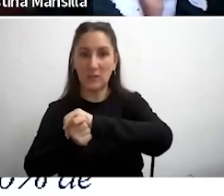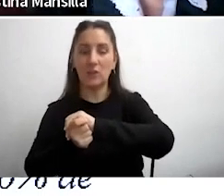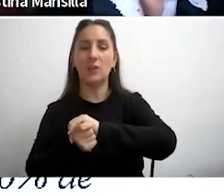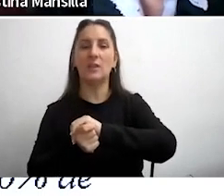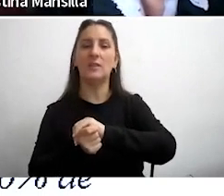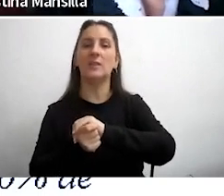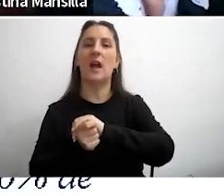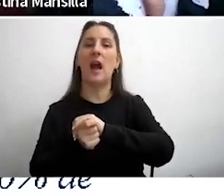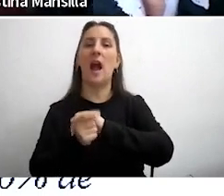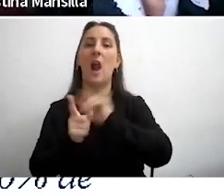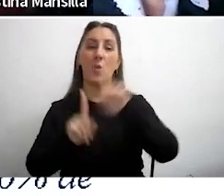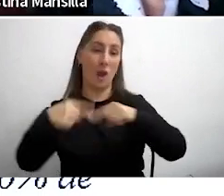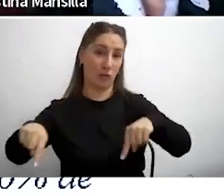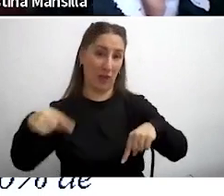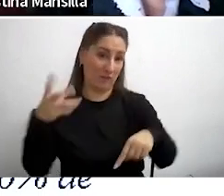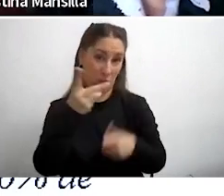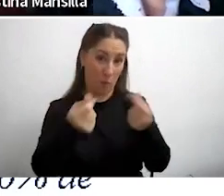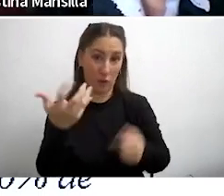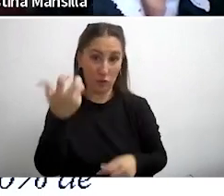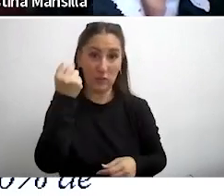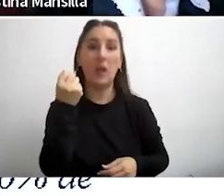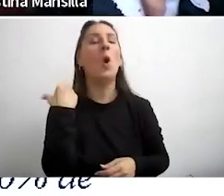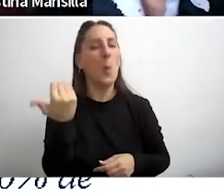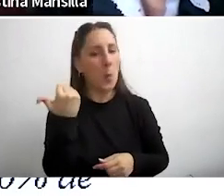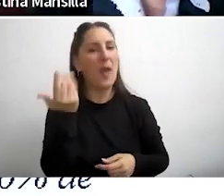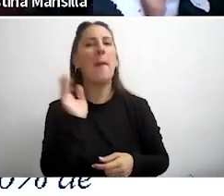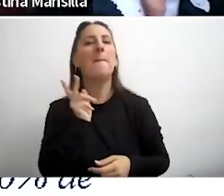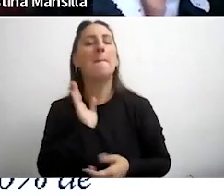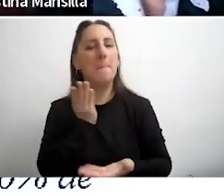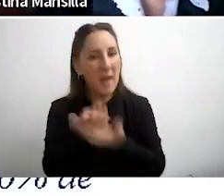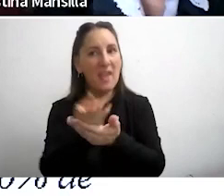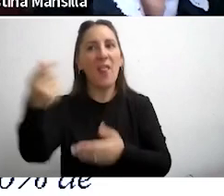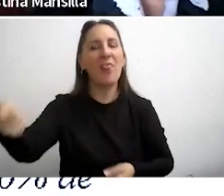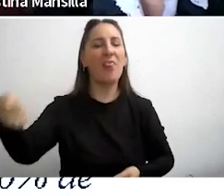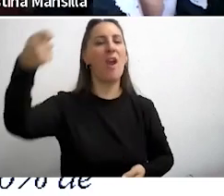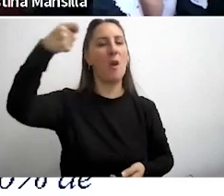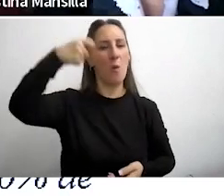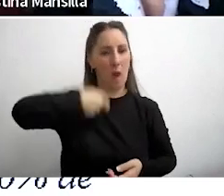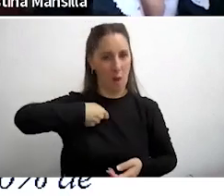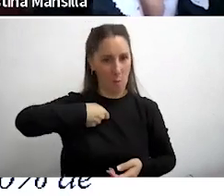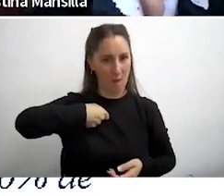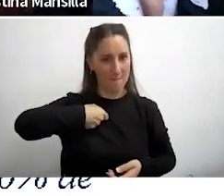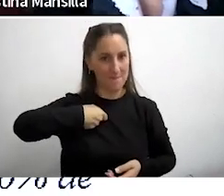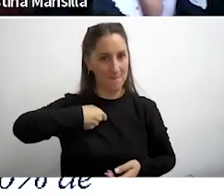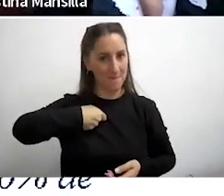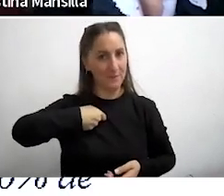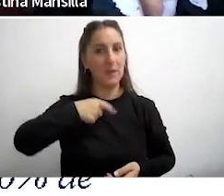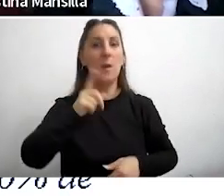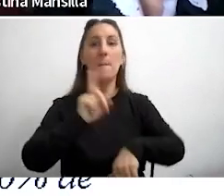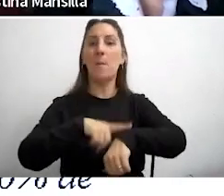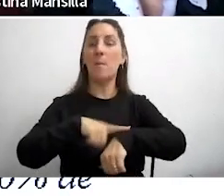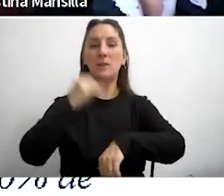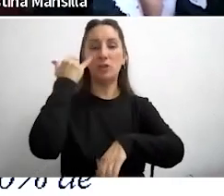ciertas adquisiciones, pueden ser solicitados la devolución, ¿sí?, a partir de que transcurridos